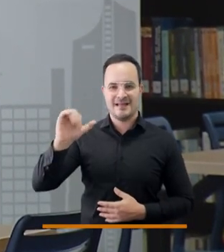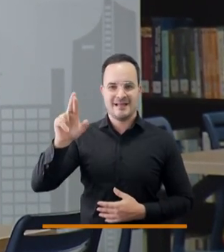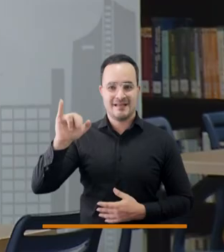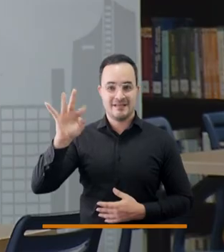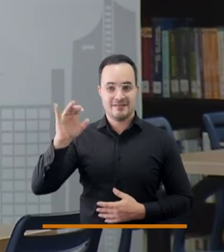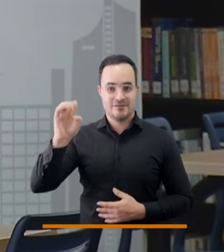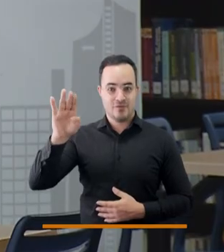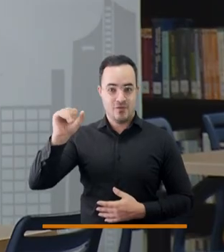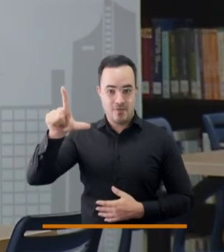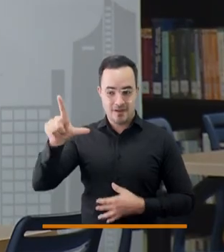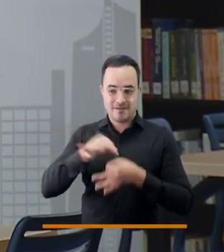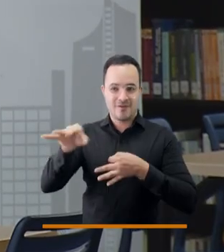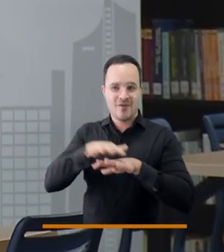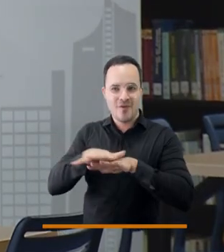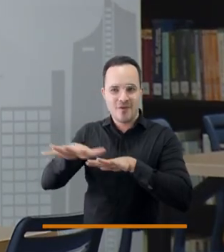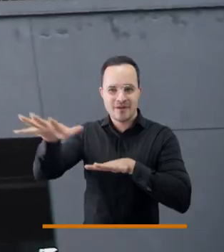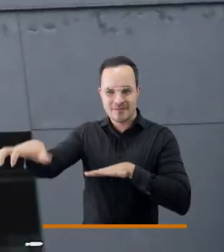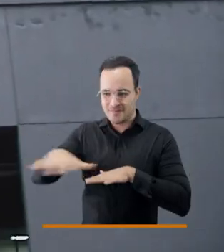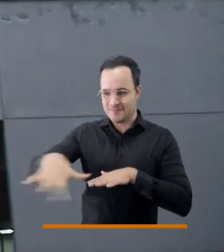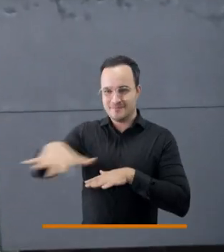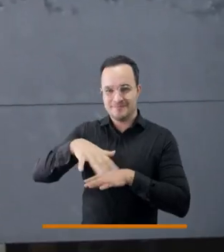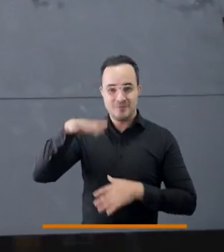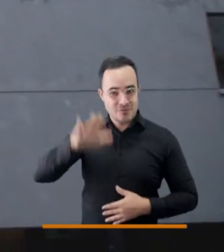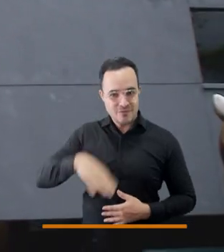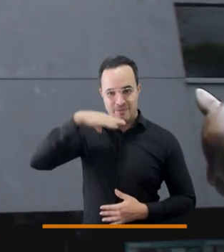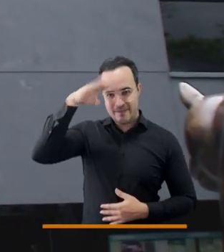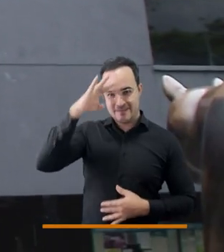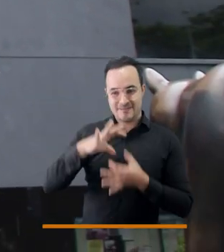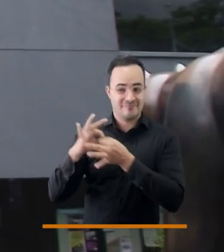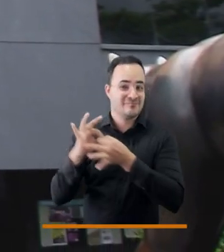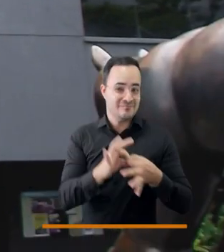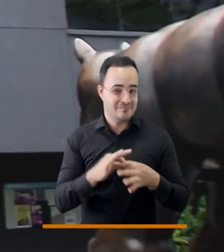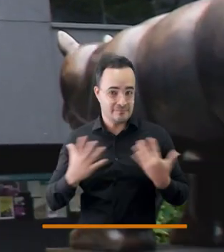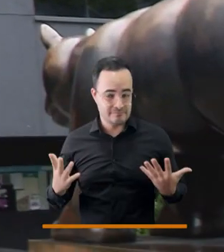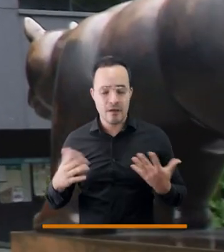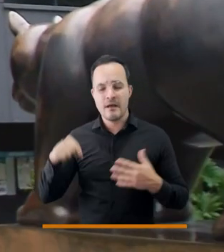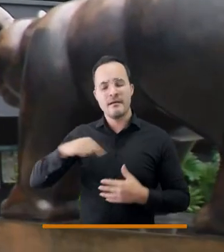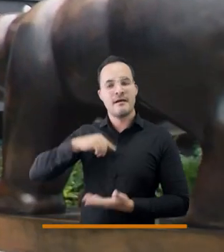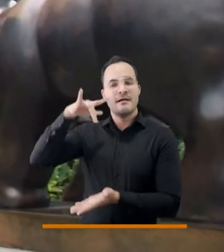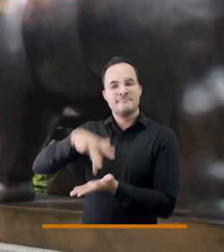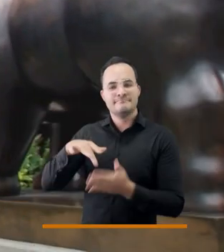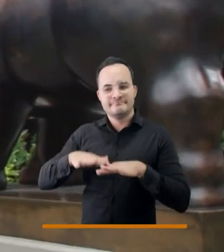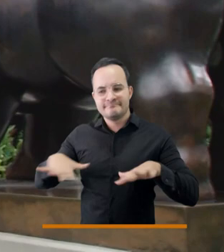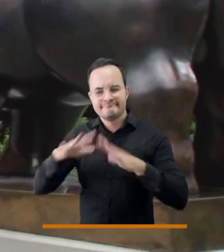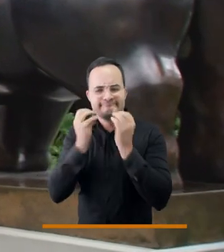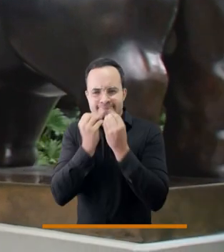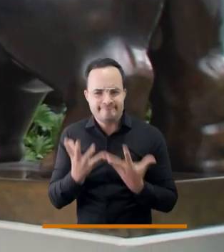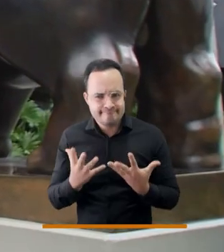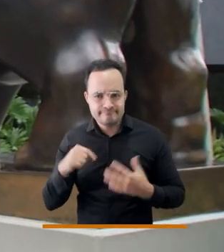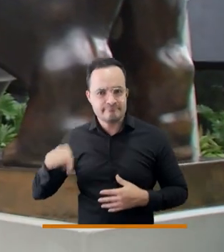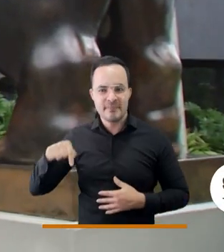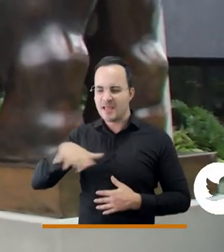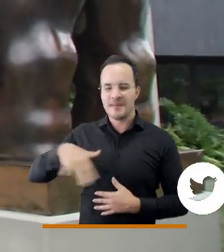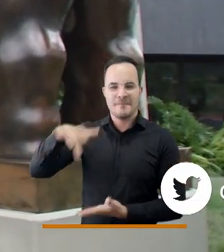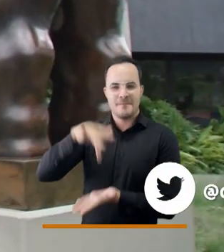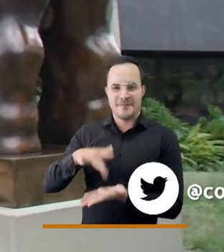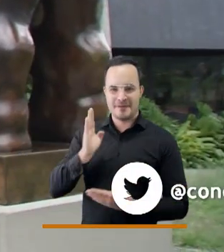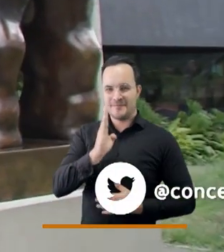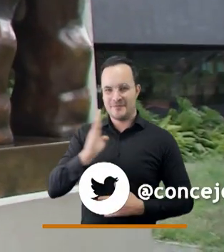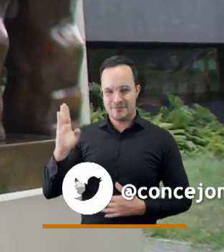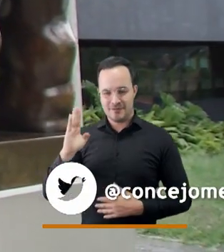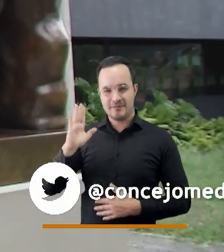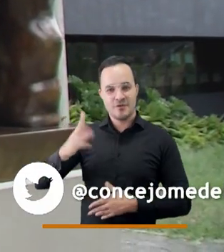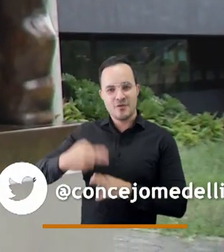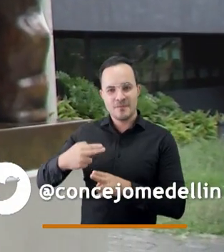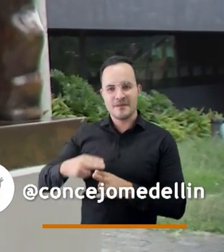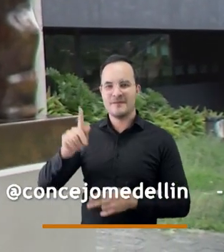5 corregimientos que tiene nuestra ciudad, Medellín. Y desde este bello territorio estamos en el Parque Biblioteca